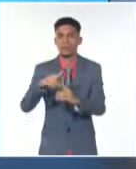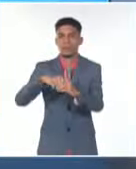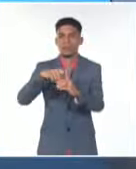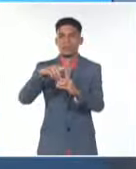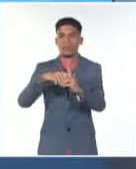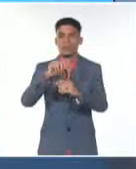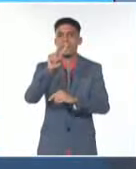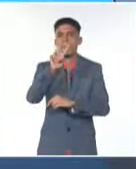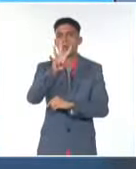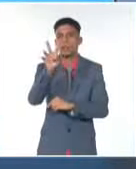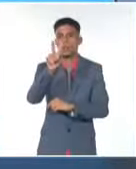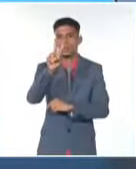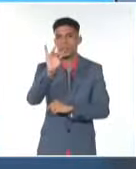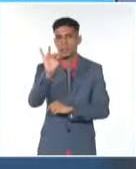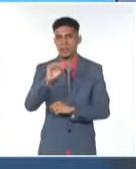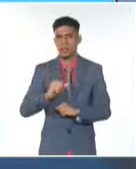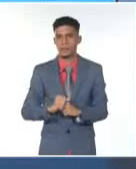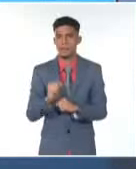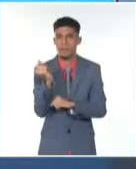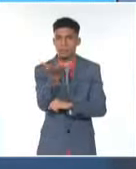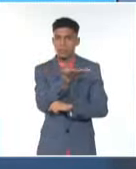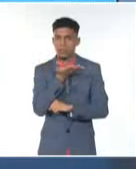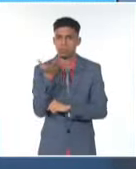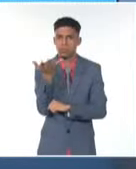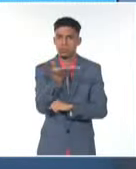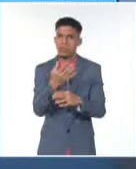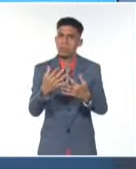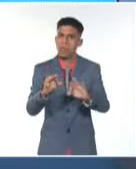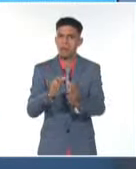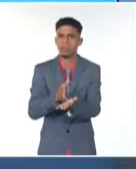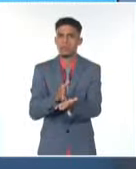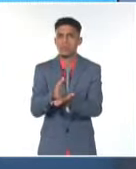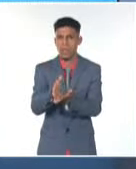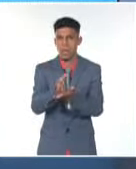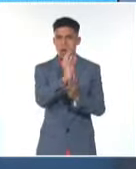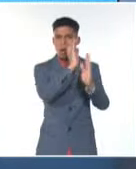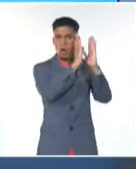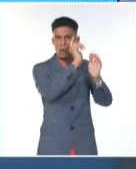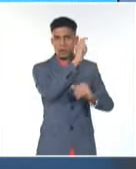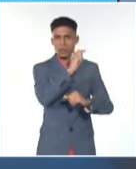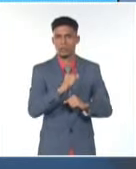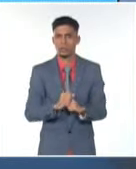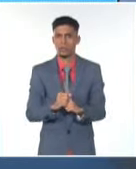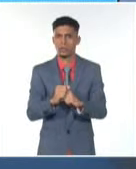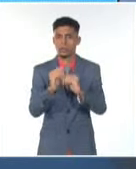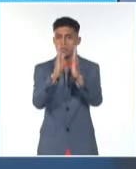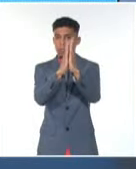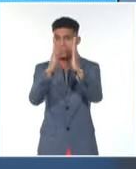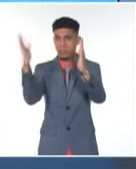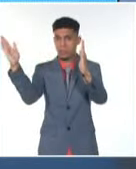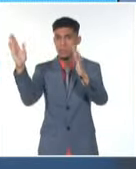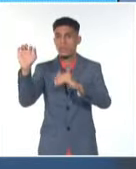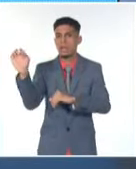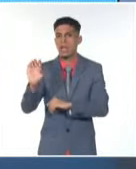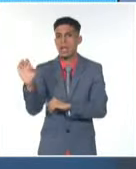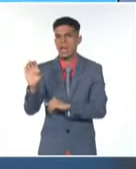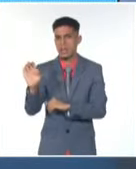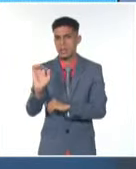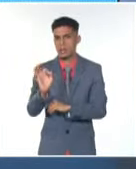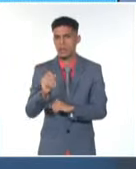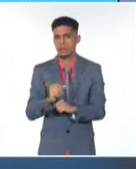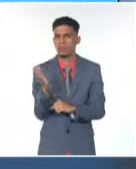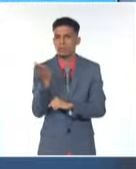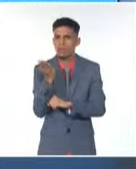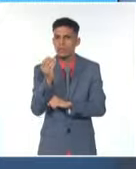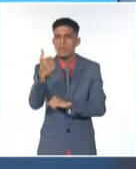27 gr cel los vientos variables débiles en la región Oriental en el resto del país serán del este con velocidades Entre